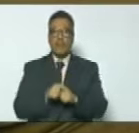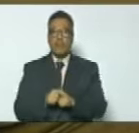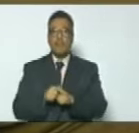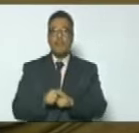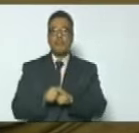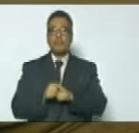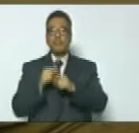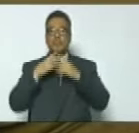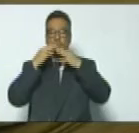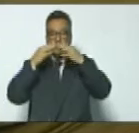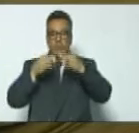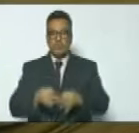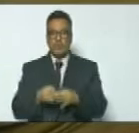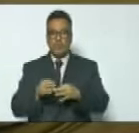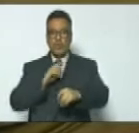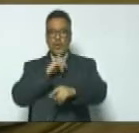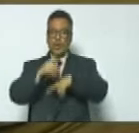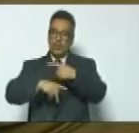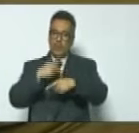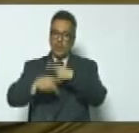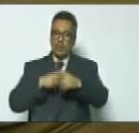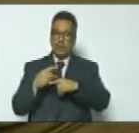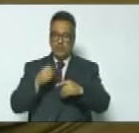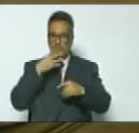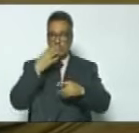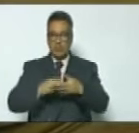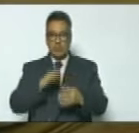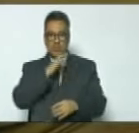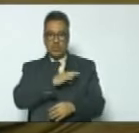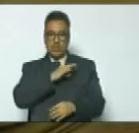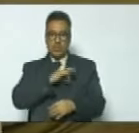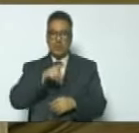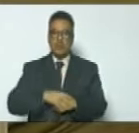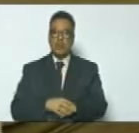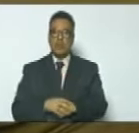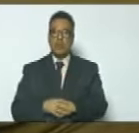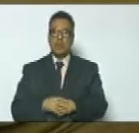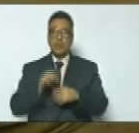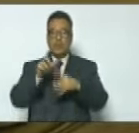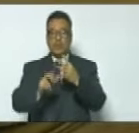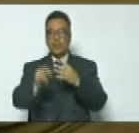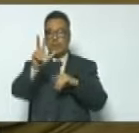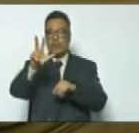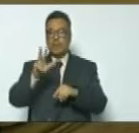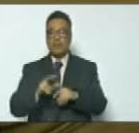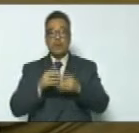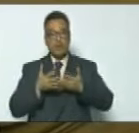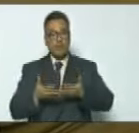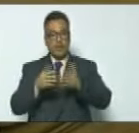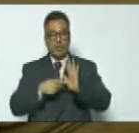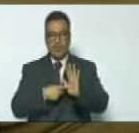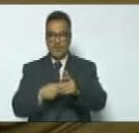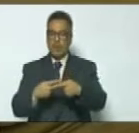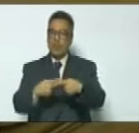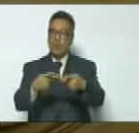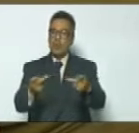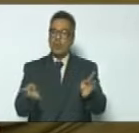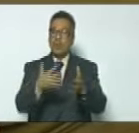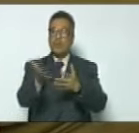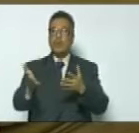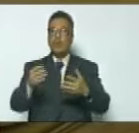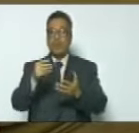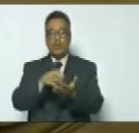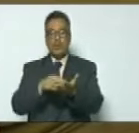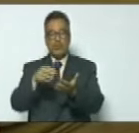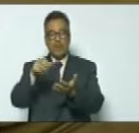deporte y garantizar su pleno desarrollo y bienestar social. Tercero, publicar el presente acuerdo en la Gaceta Oficial de